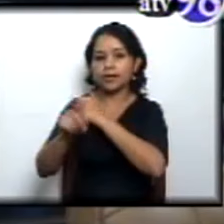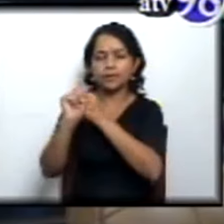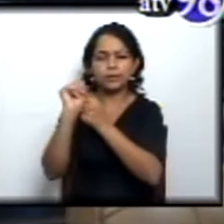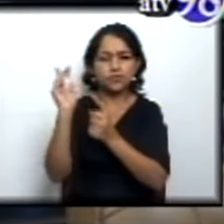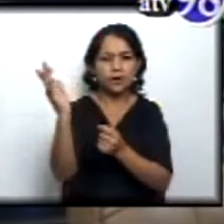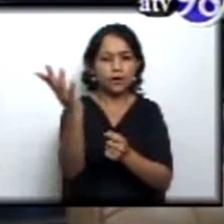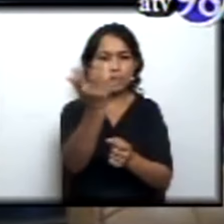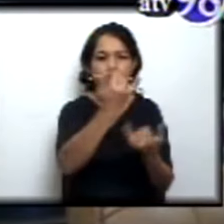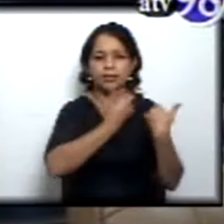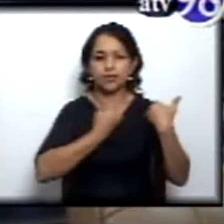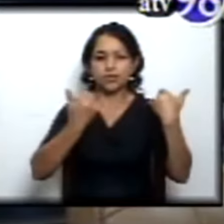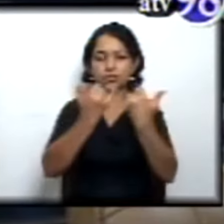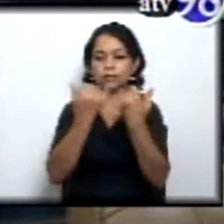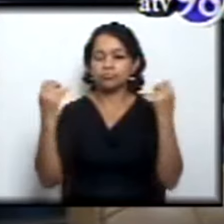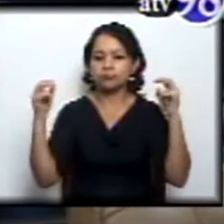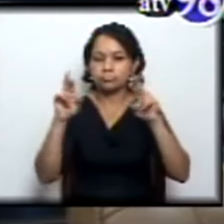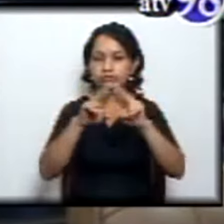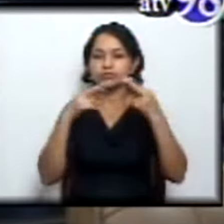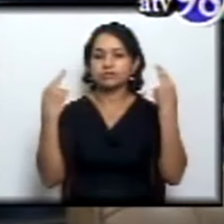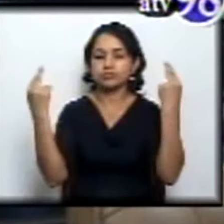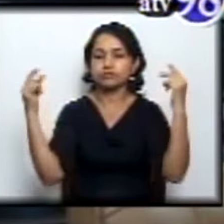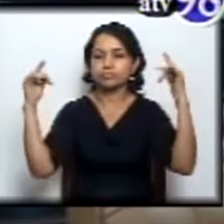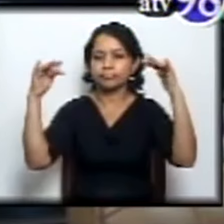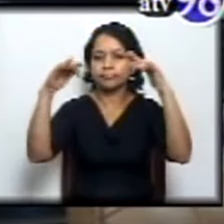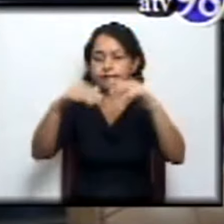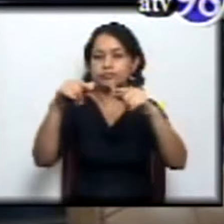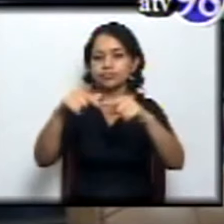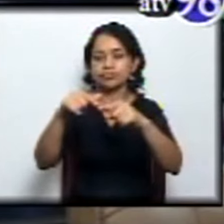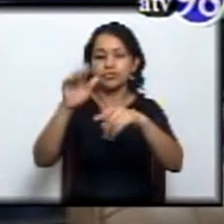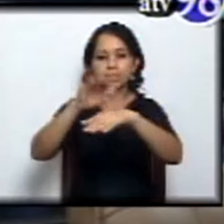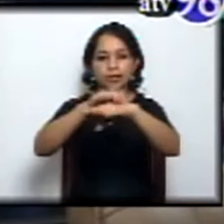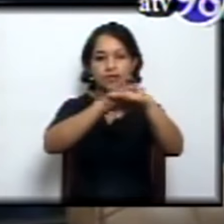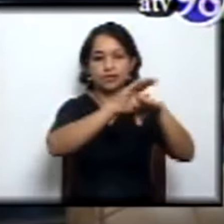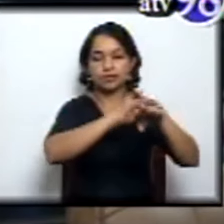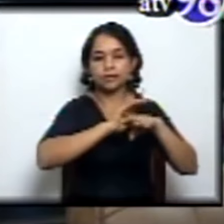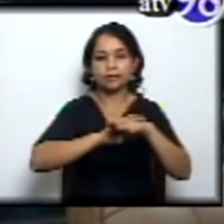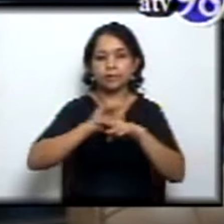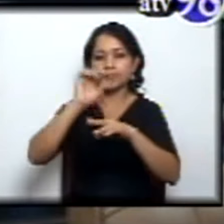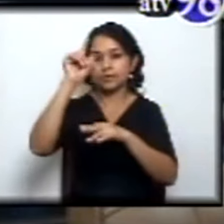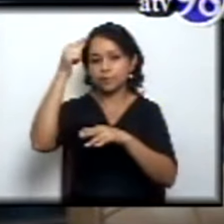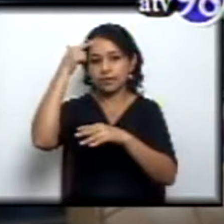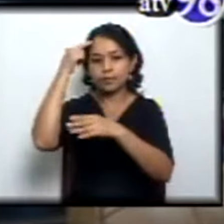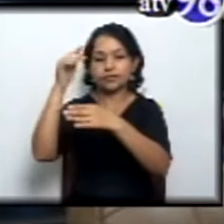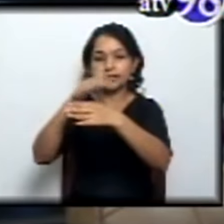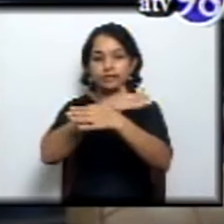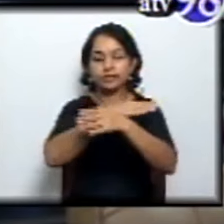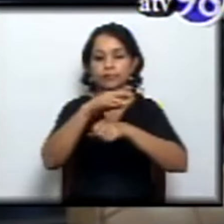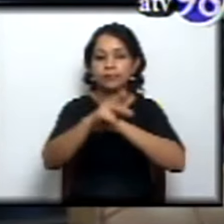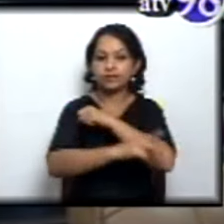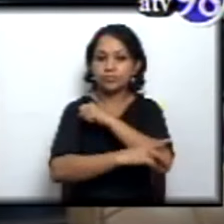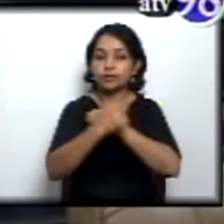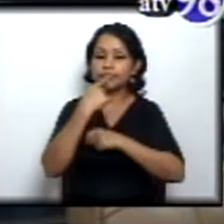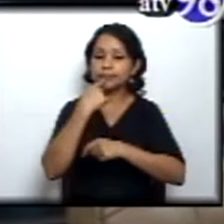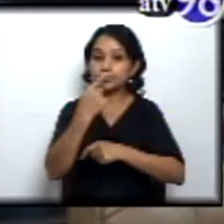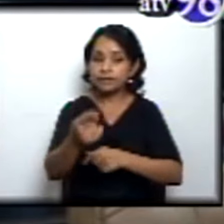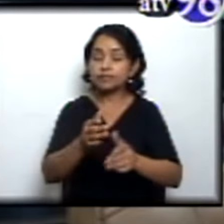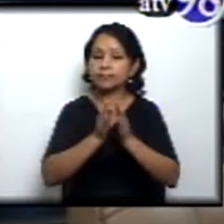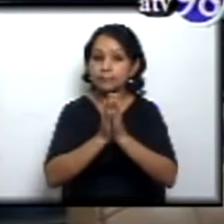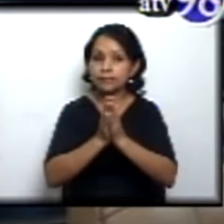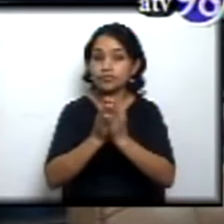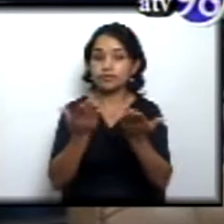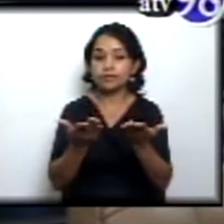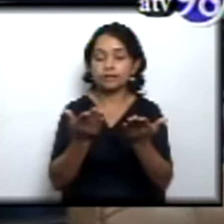juventud. Y esa Organización Iberoamericana ha hecho un llamado a los estados y ha recomendado